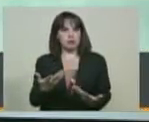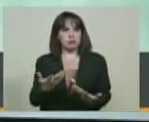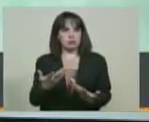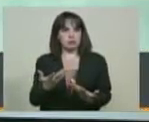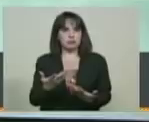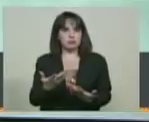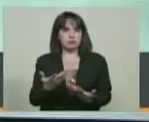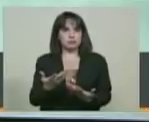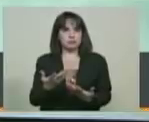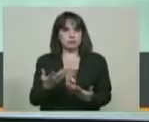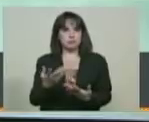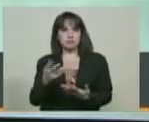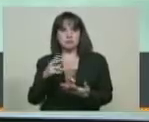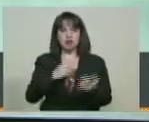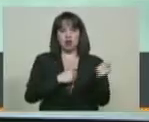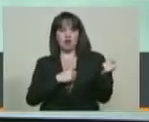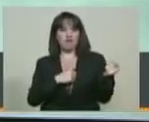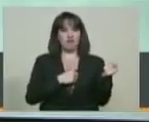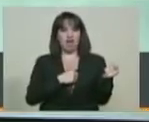No baila.